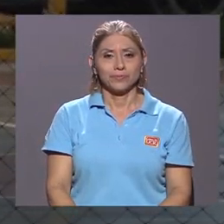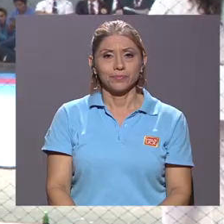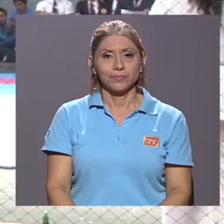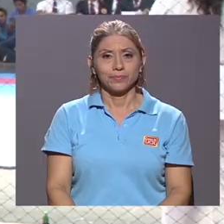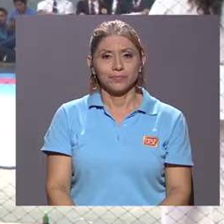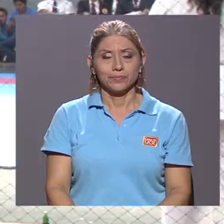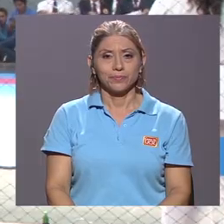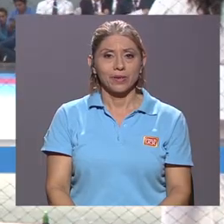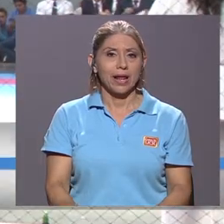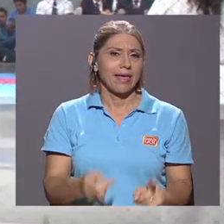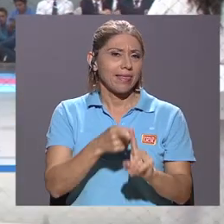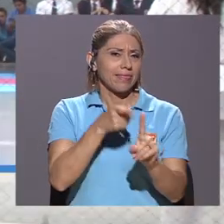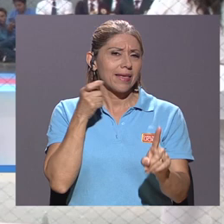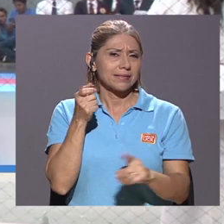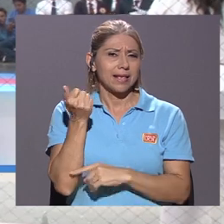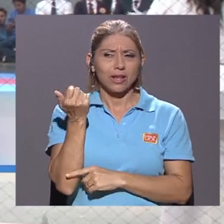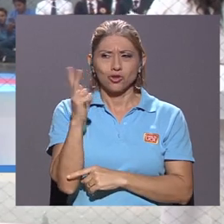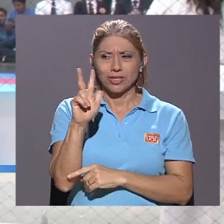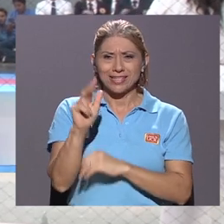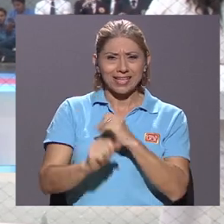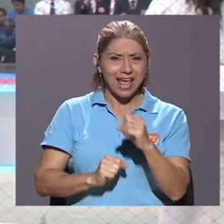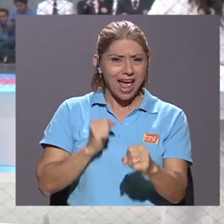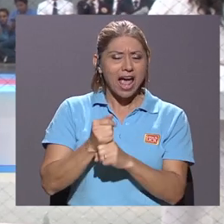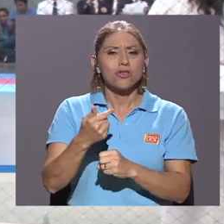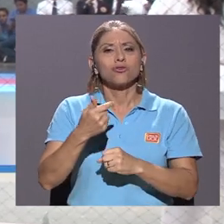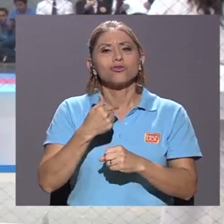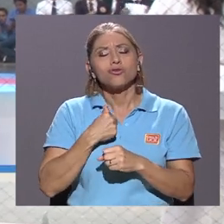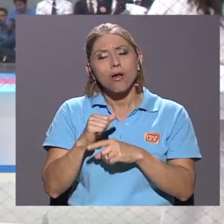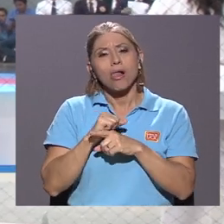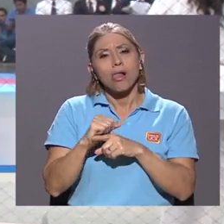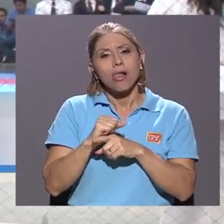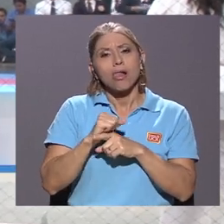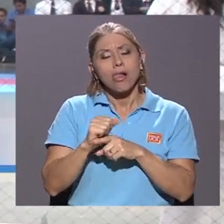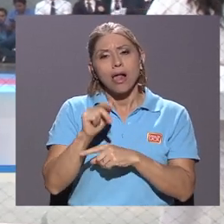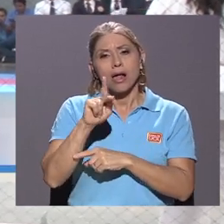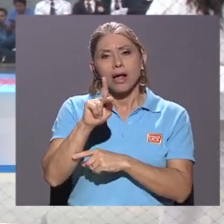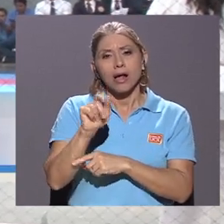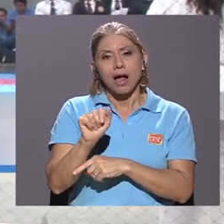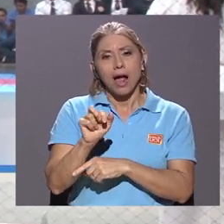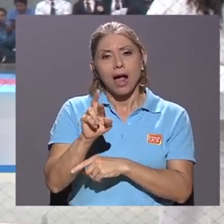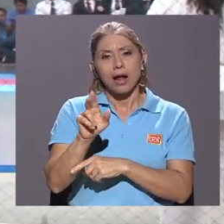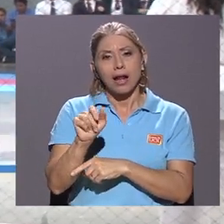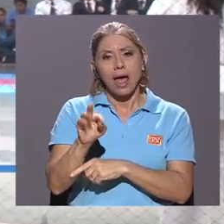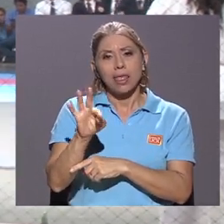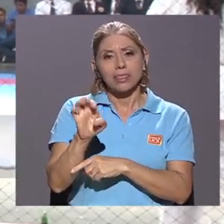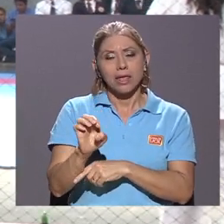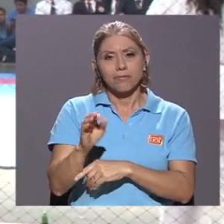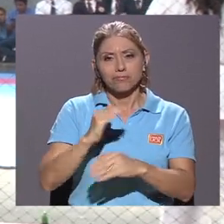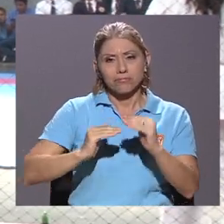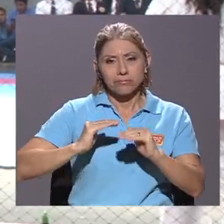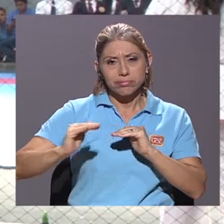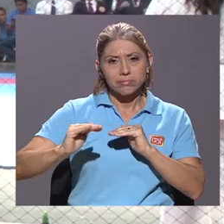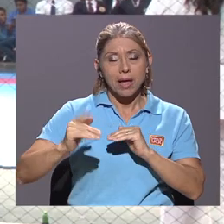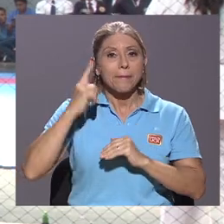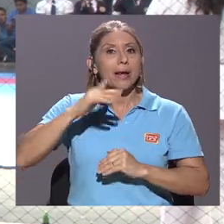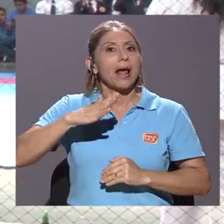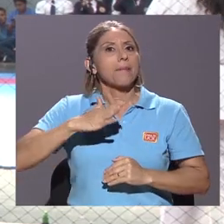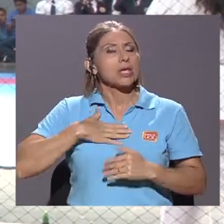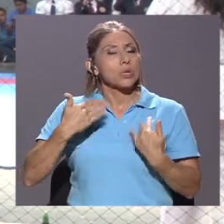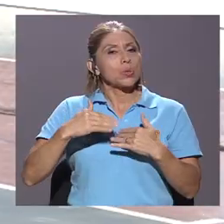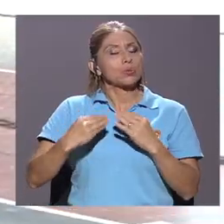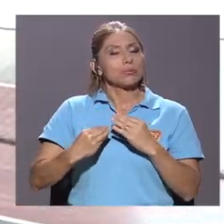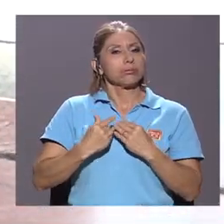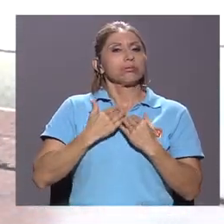luego desde los 13 años practicando kárate para mí ha sido en una parte fundamental en la creación de mi carácter me ayuda mucho a